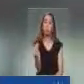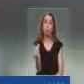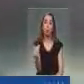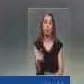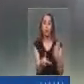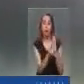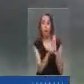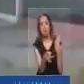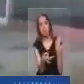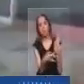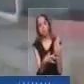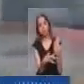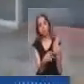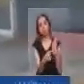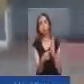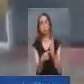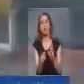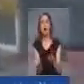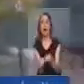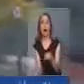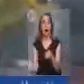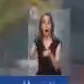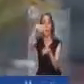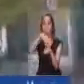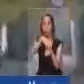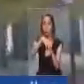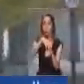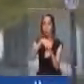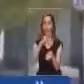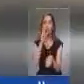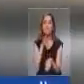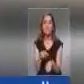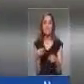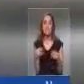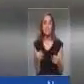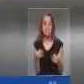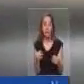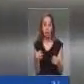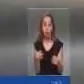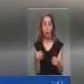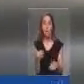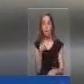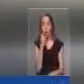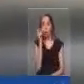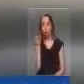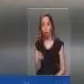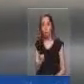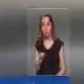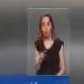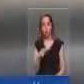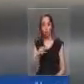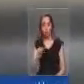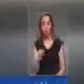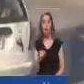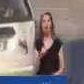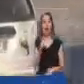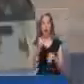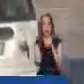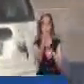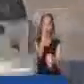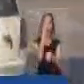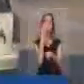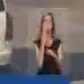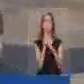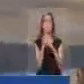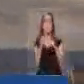que dice la ley de tránsito, cargan sus vehículos sin ningún tipo de seguridad. En el caso de Joshua, su teoría es que el palo también